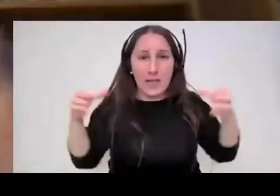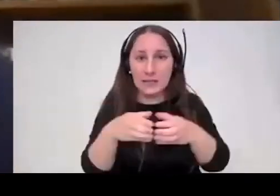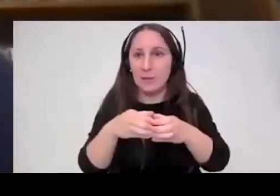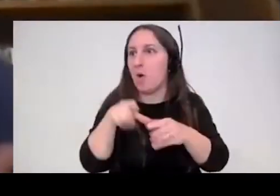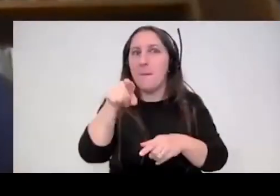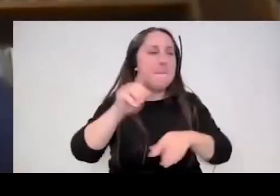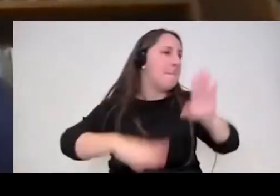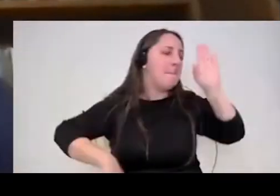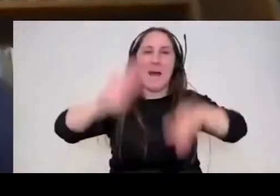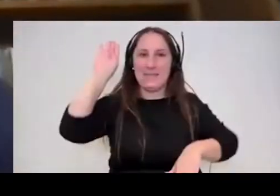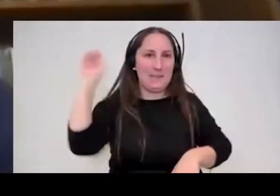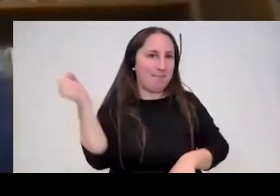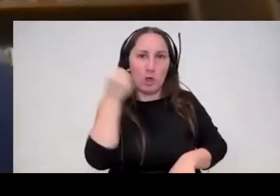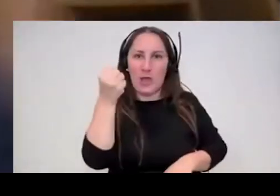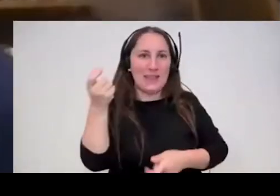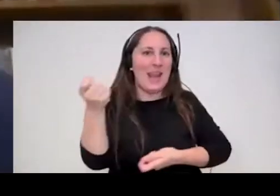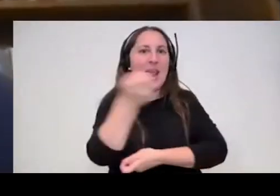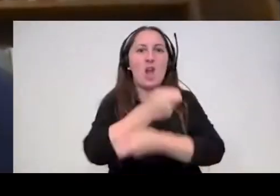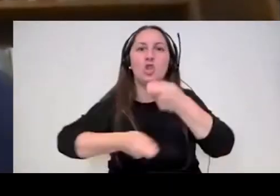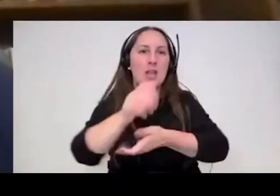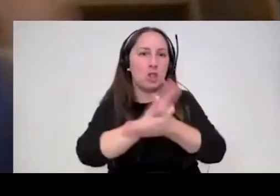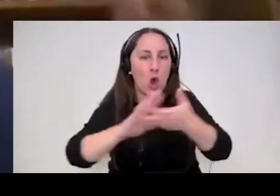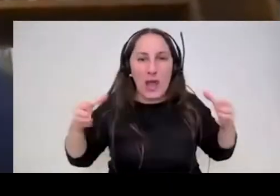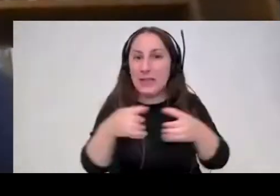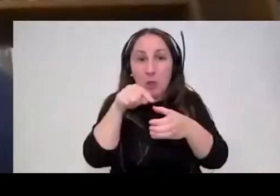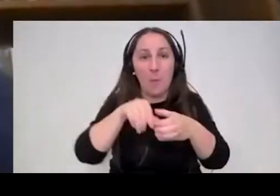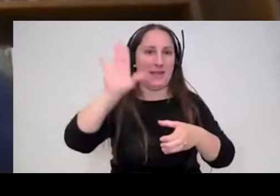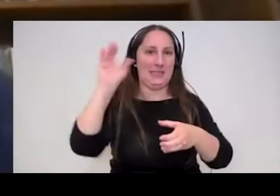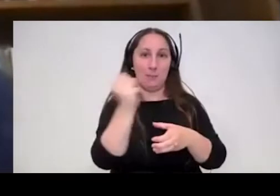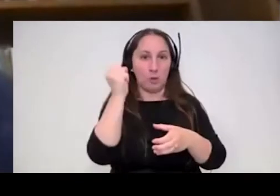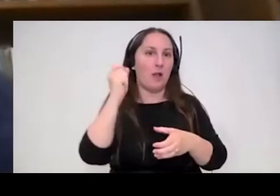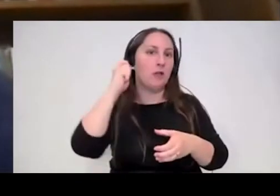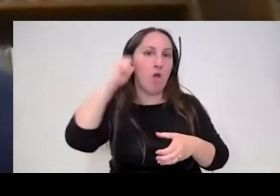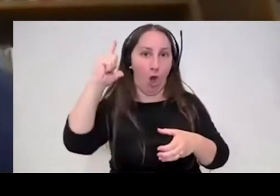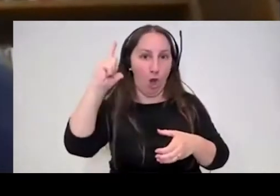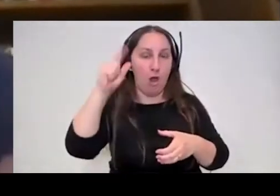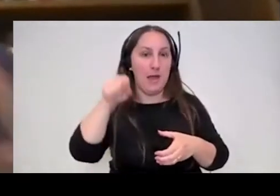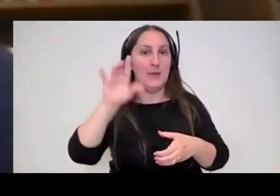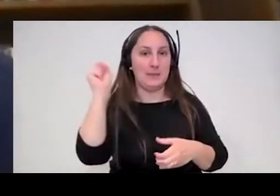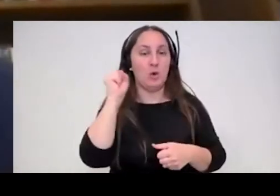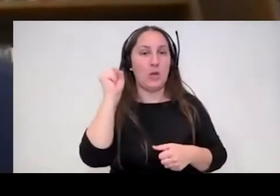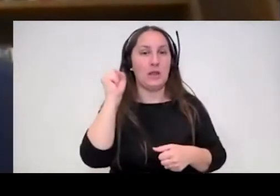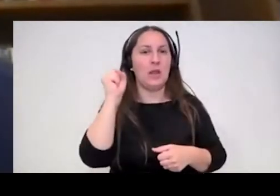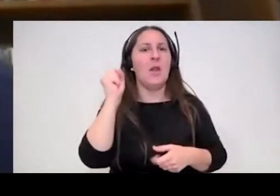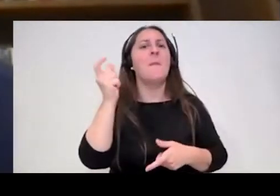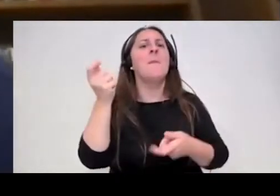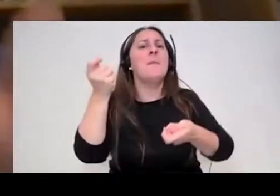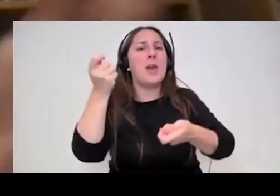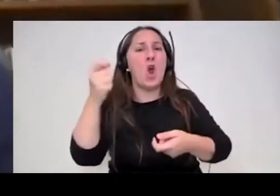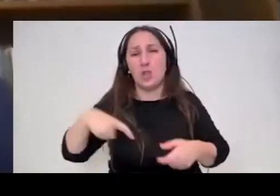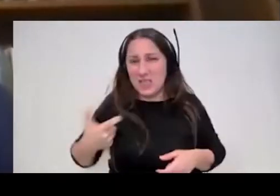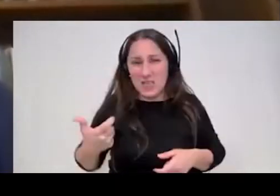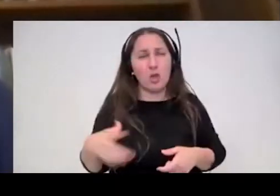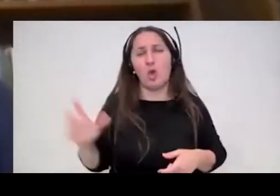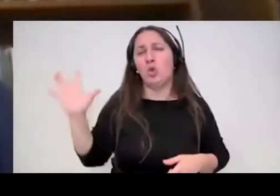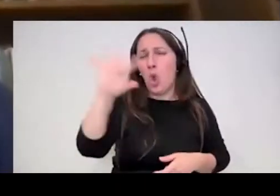expresión de la negociación colectiva o el producto más importante, o como le quieran decir, pero el sindicato está negociando todos los días. Ustedes